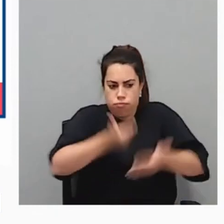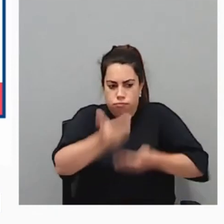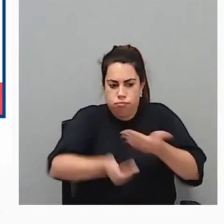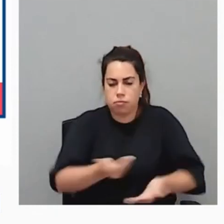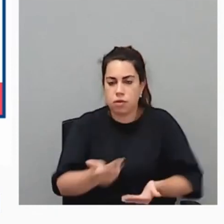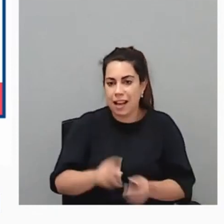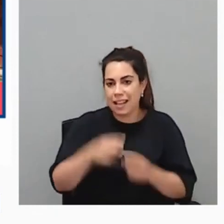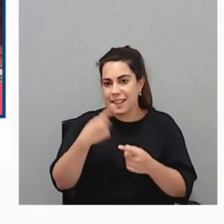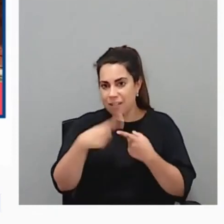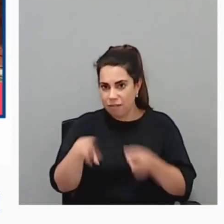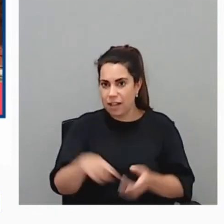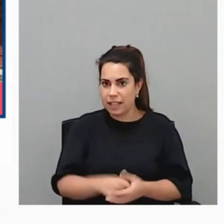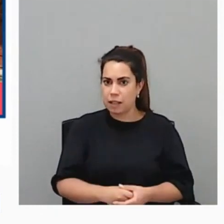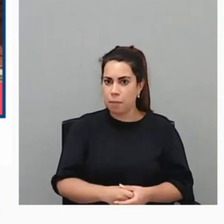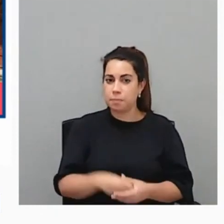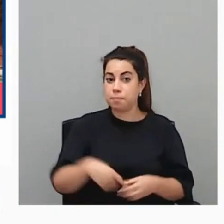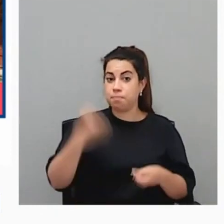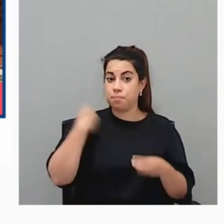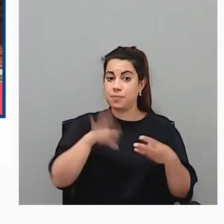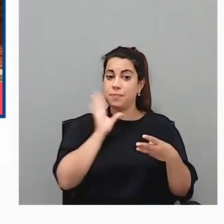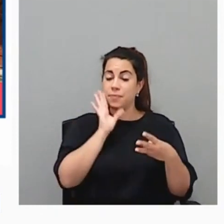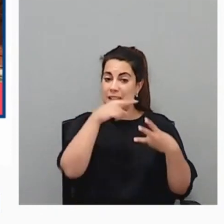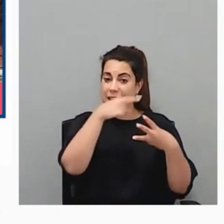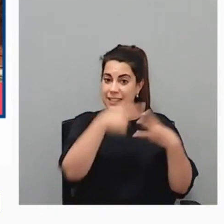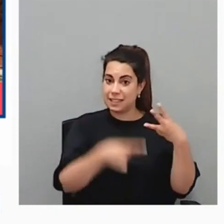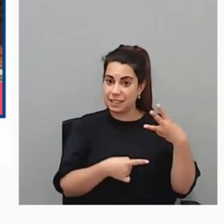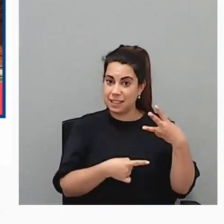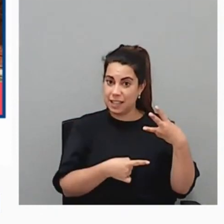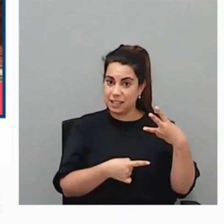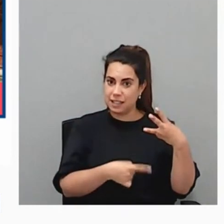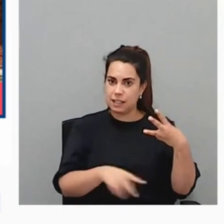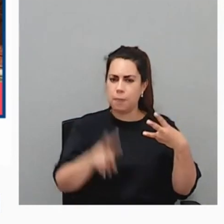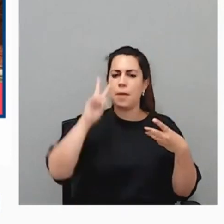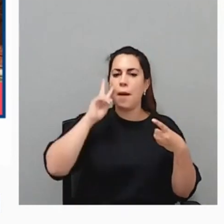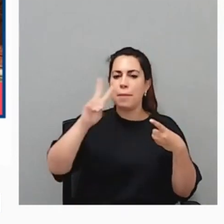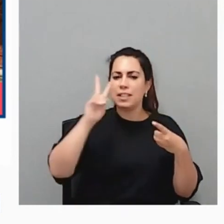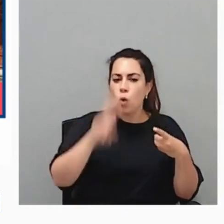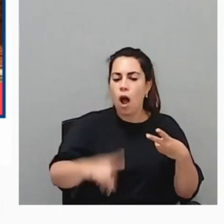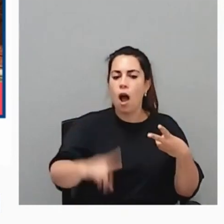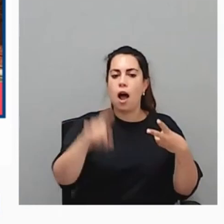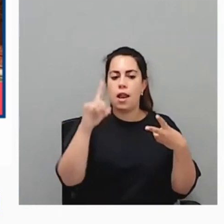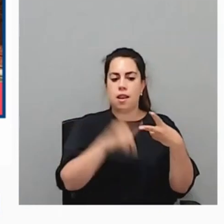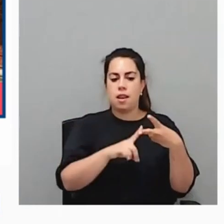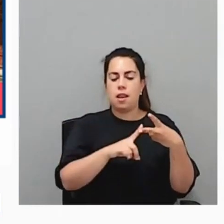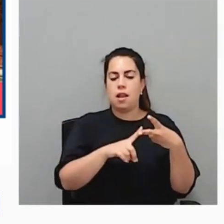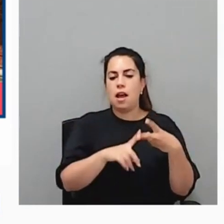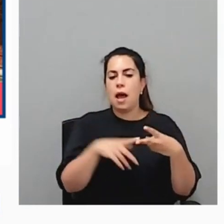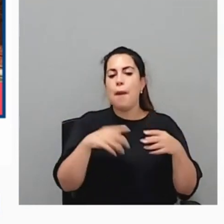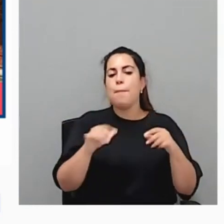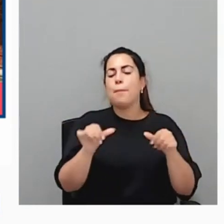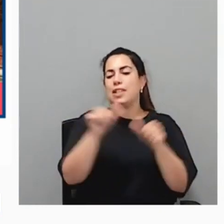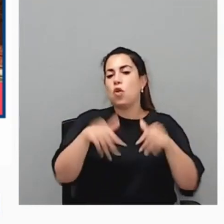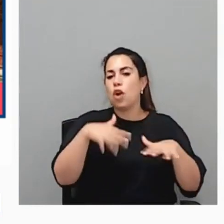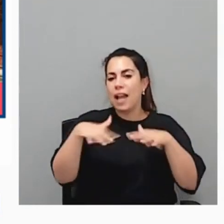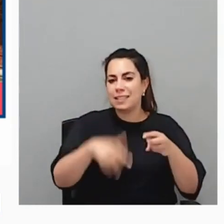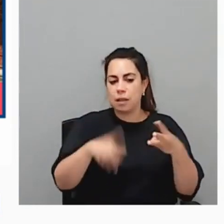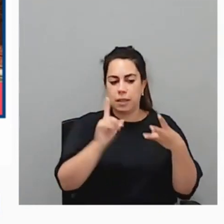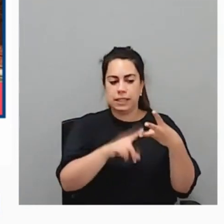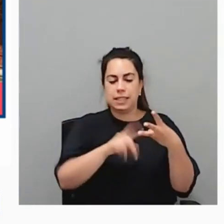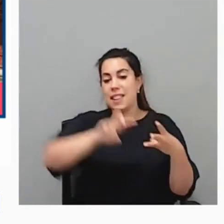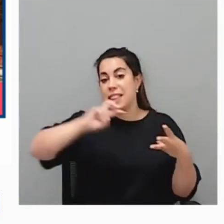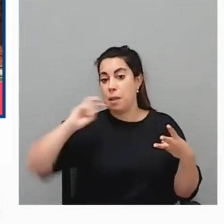con estos tres pilares, ¿no? el visual, las metodologías activas y la diversidad,